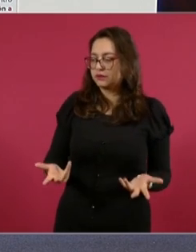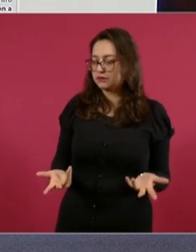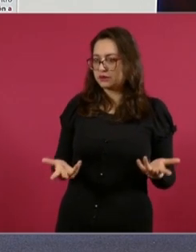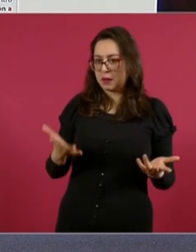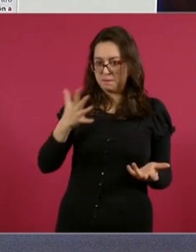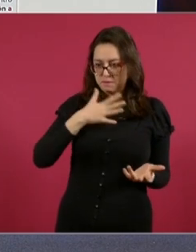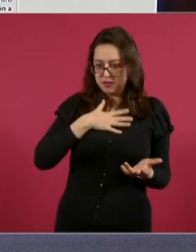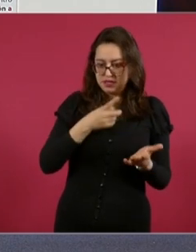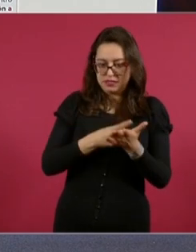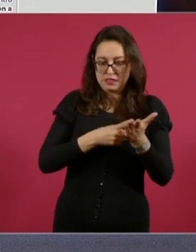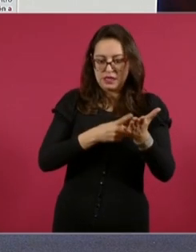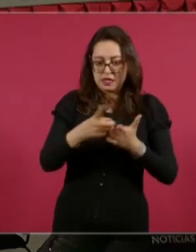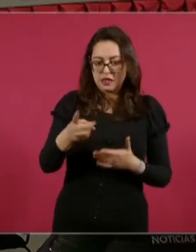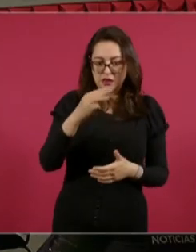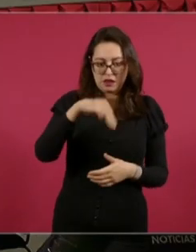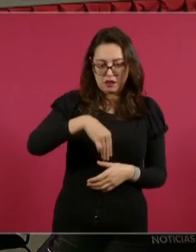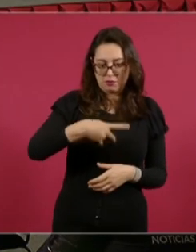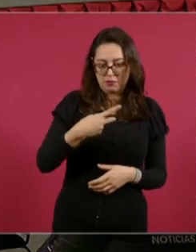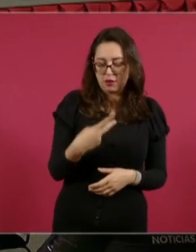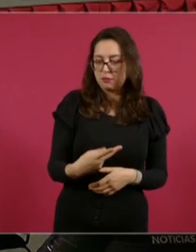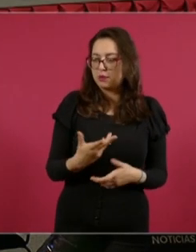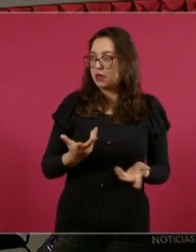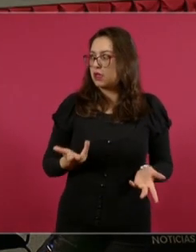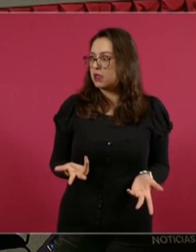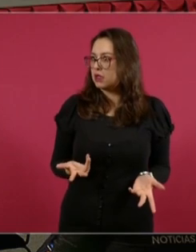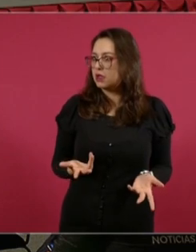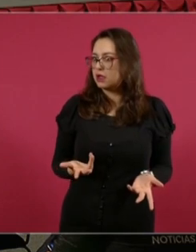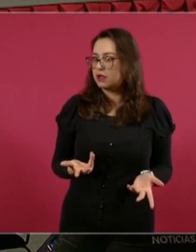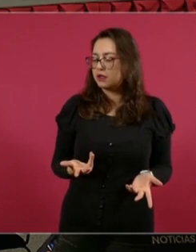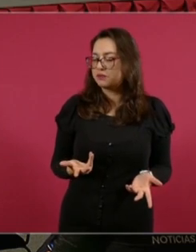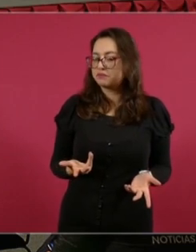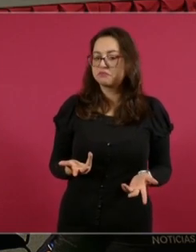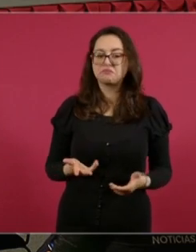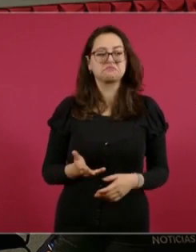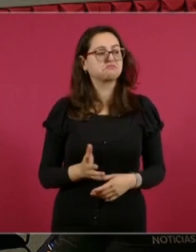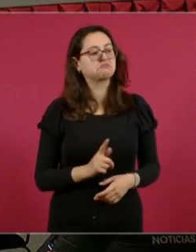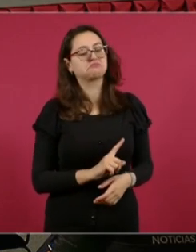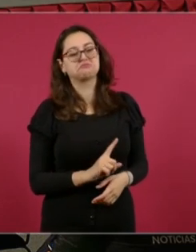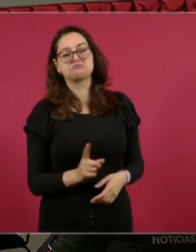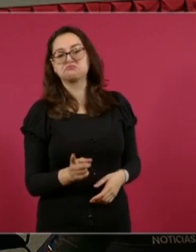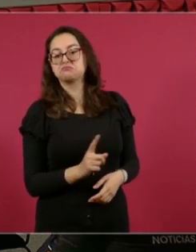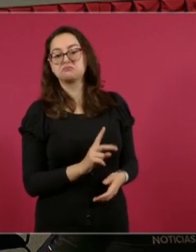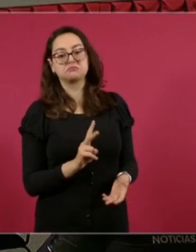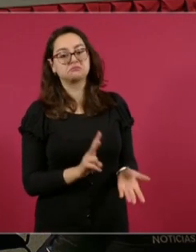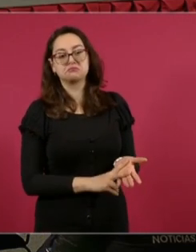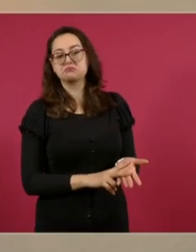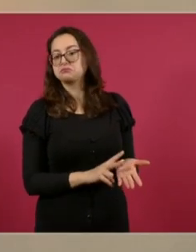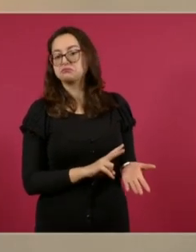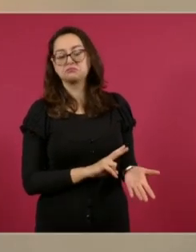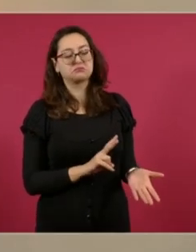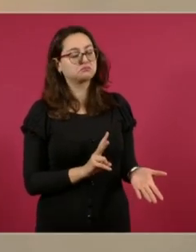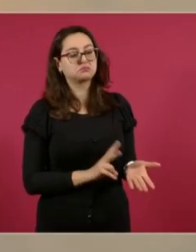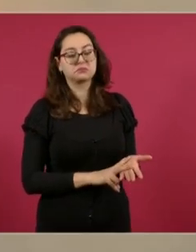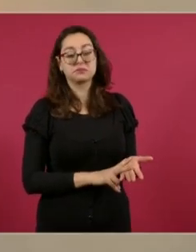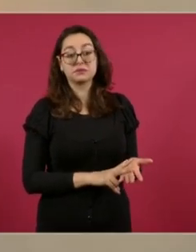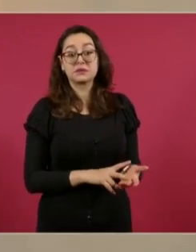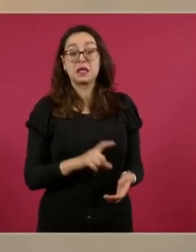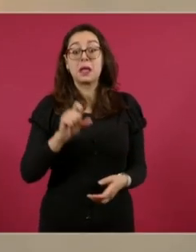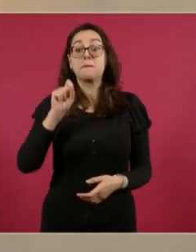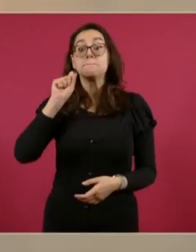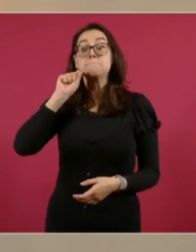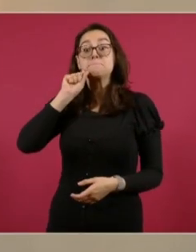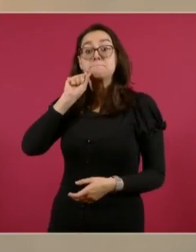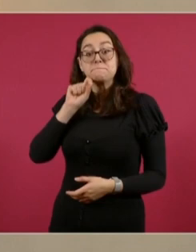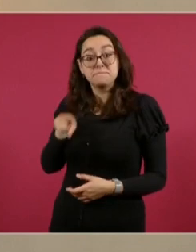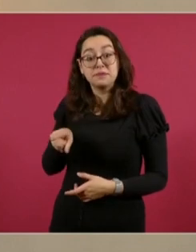de algún ocupante del domicilio donde fue el cateo. Este mismo juez, en otro caso,